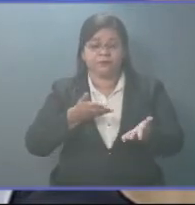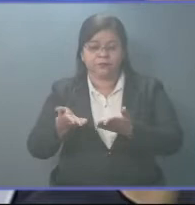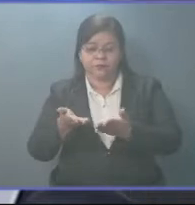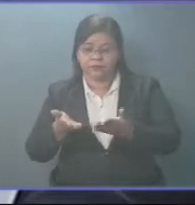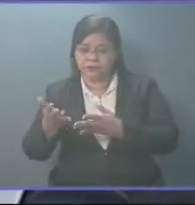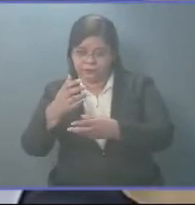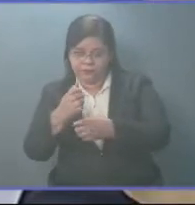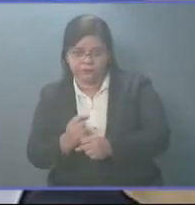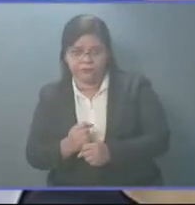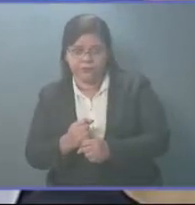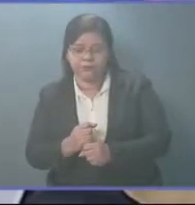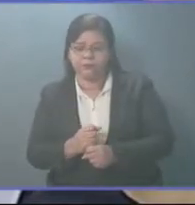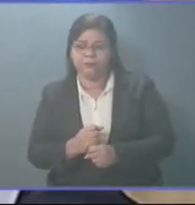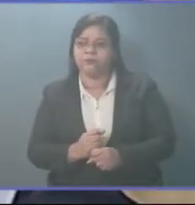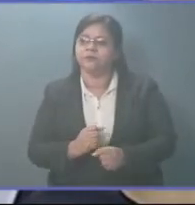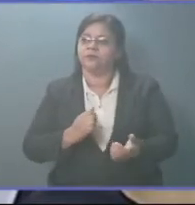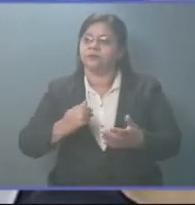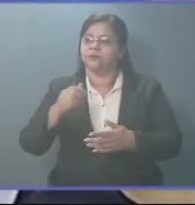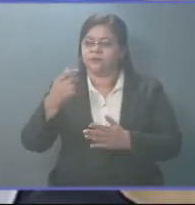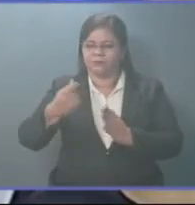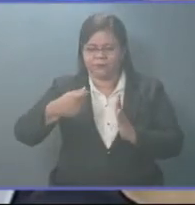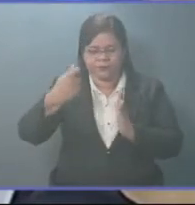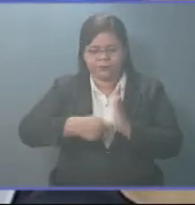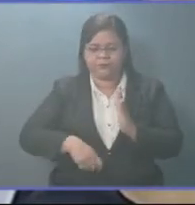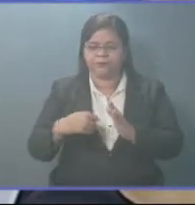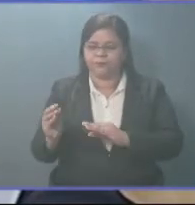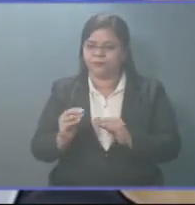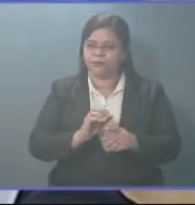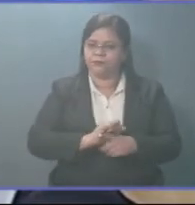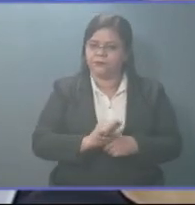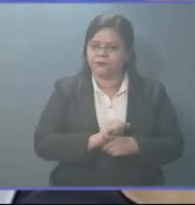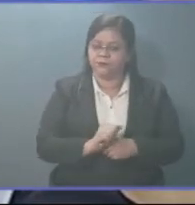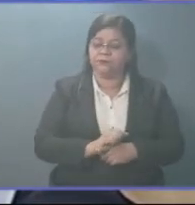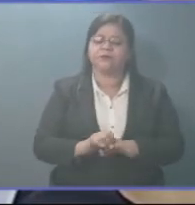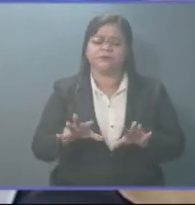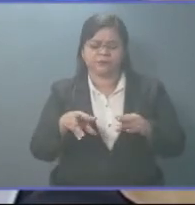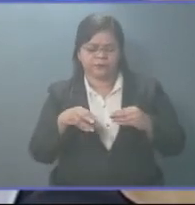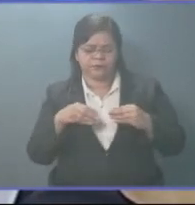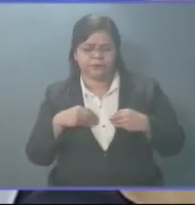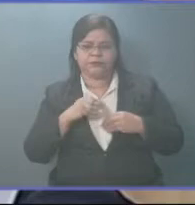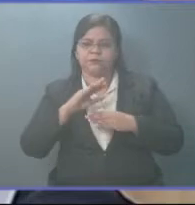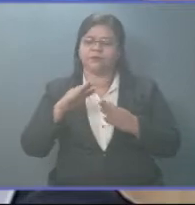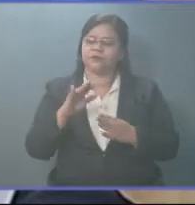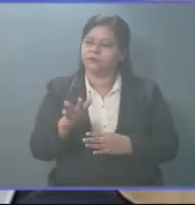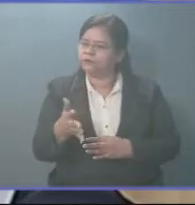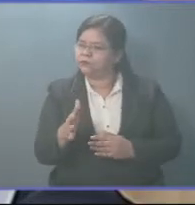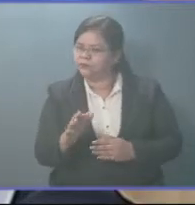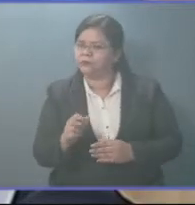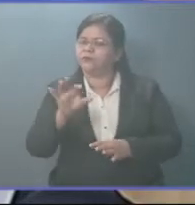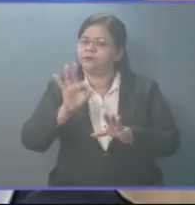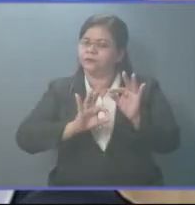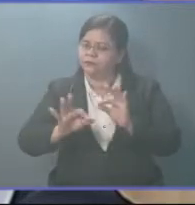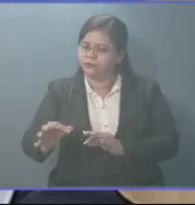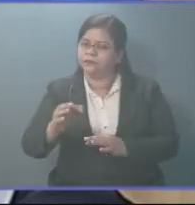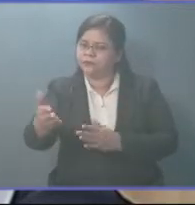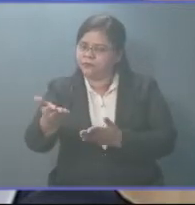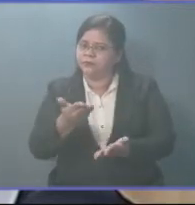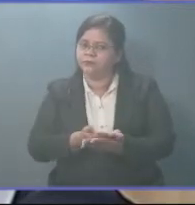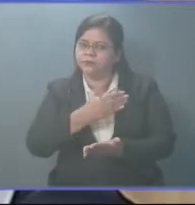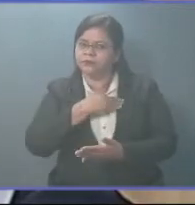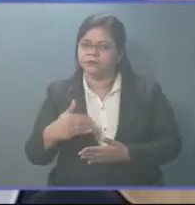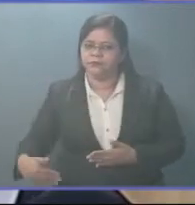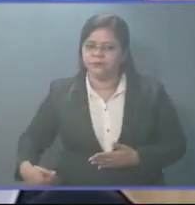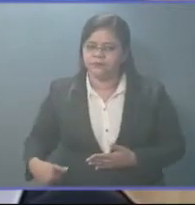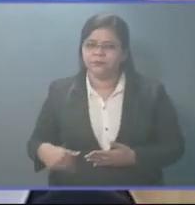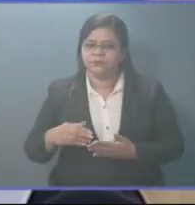seguros, infracciones muy graves y vigencia, y aceptar parcialmente las observaciones presidenciales que